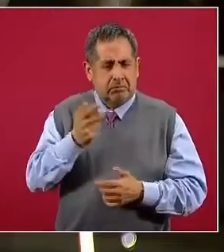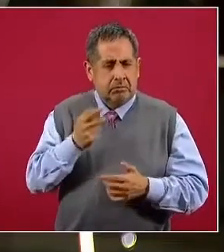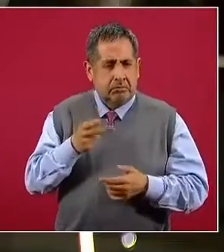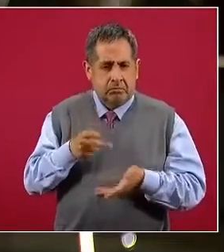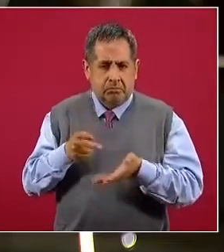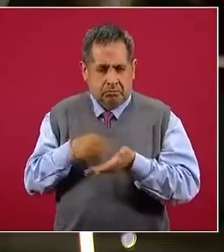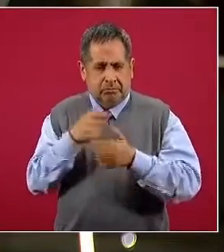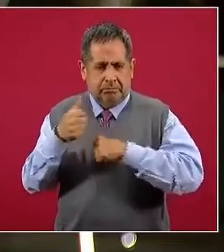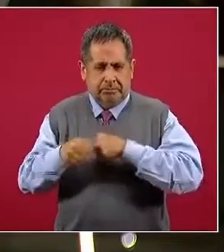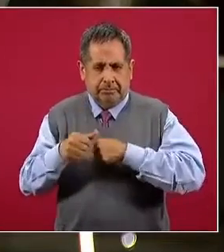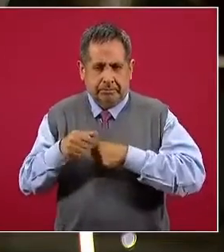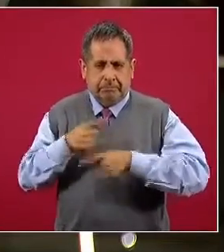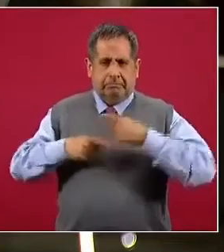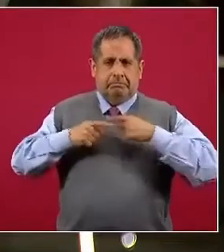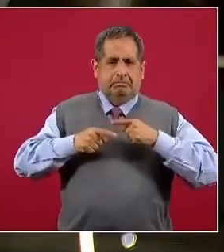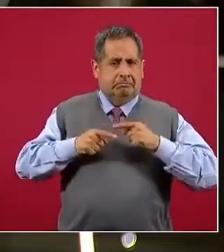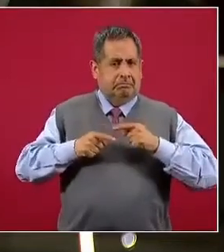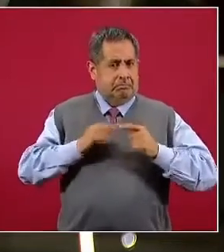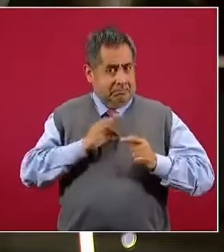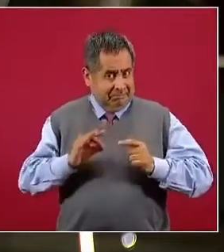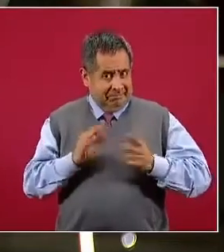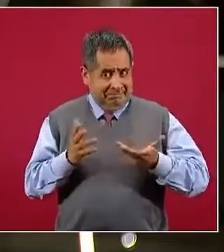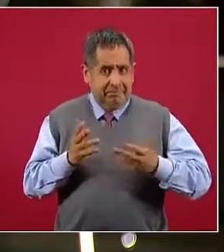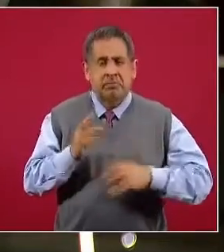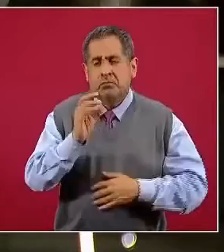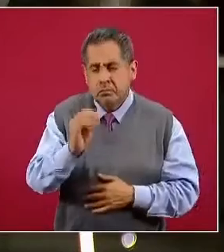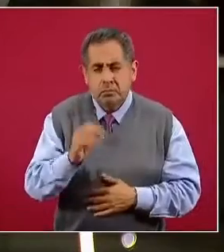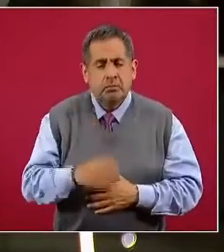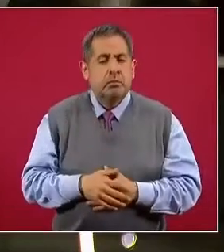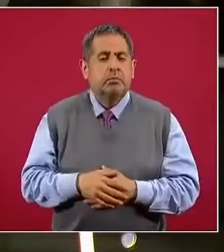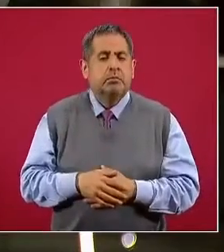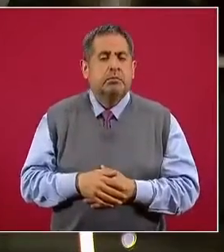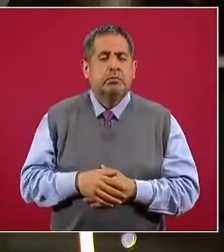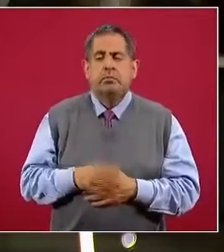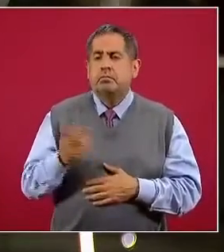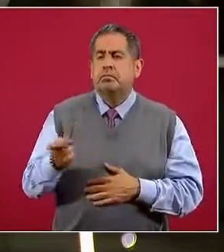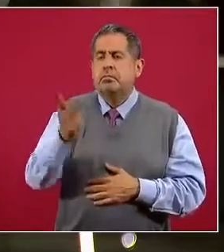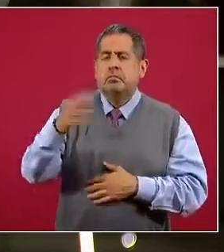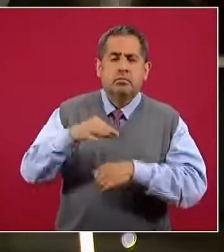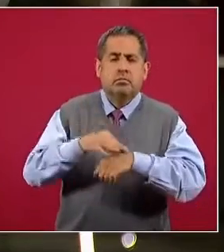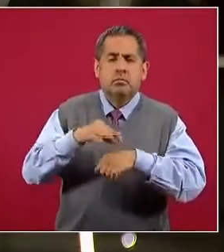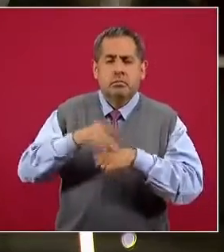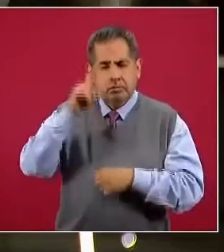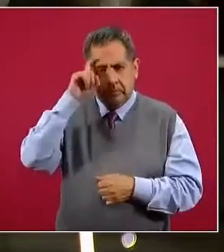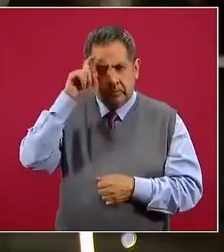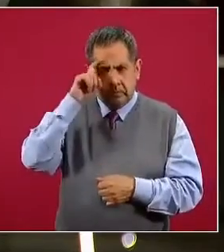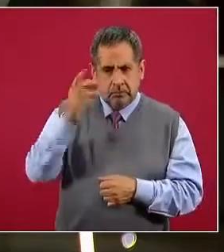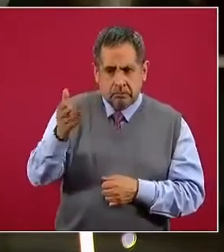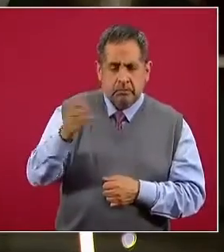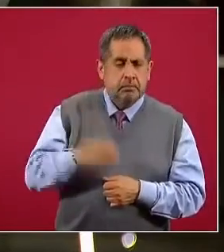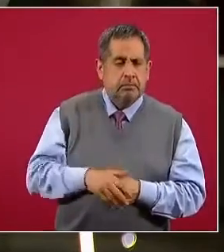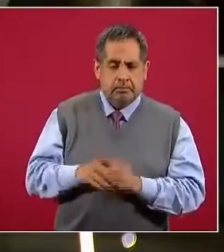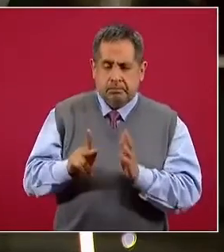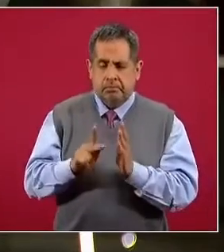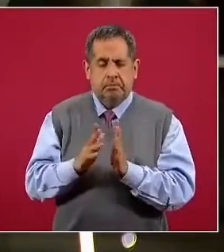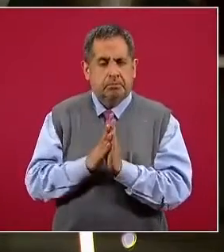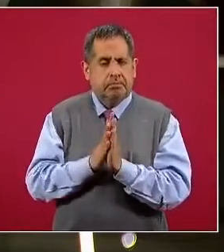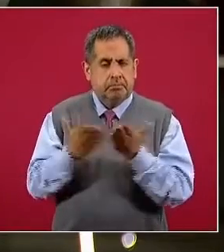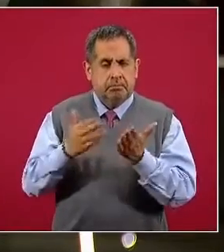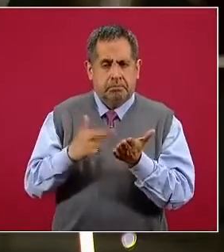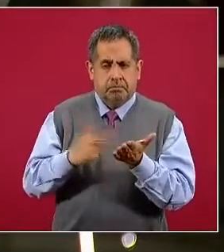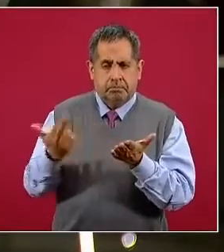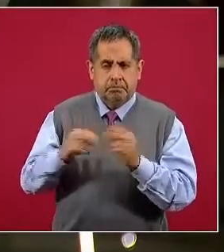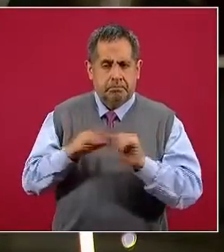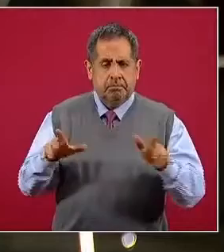para ustedes. Y mi segunda pregunta, doctor Gatell, en la revista Lancet se habla de